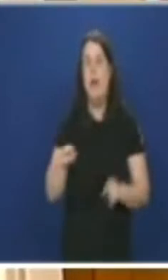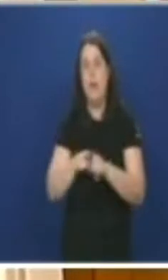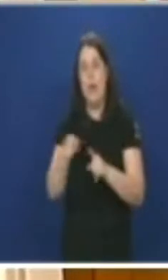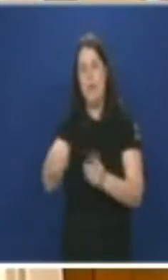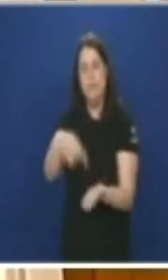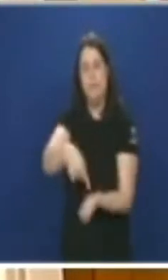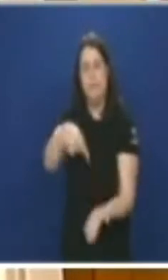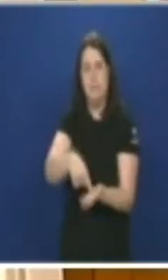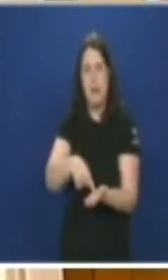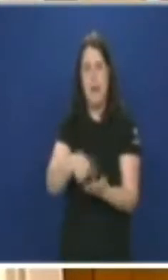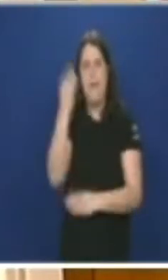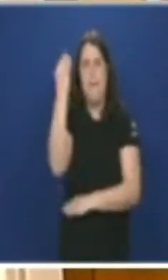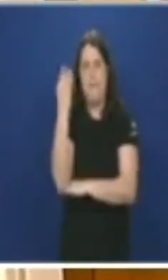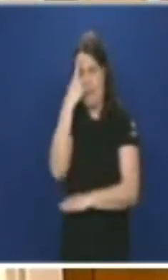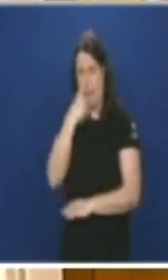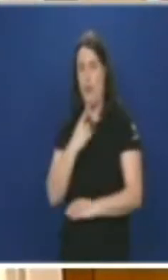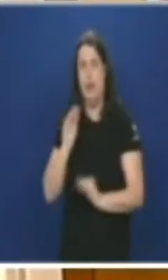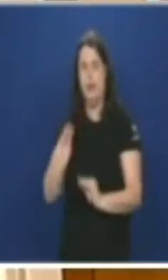súa figura.